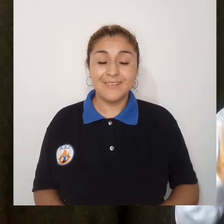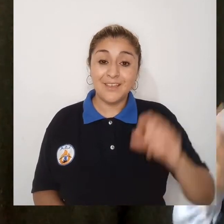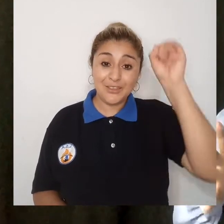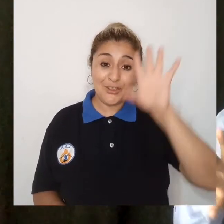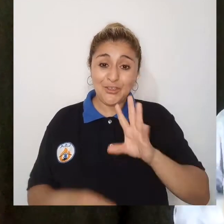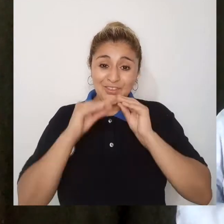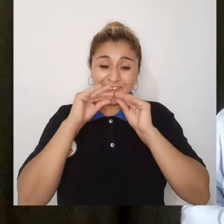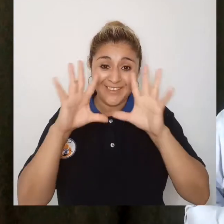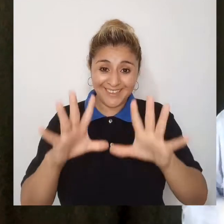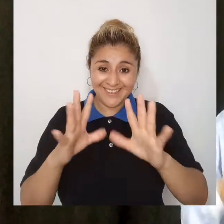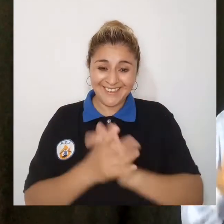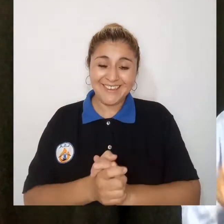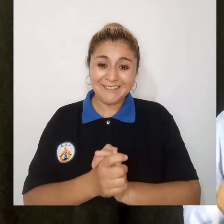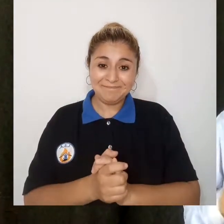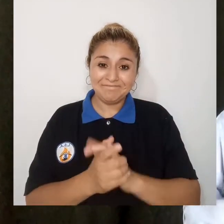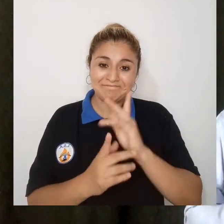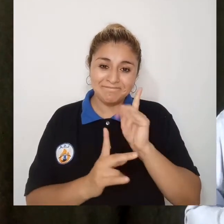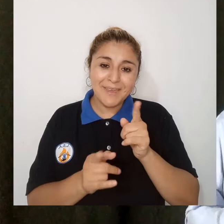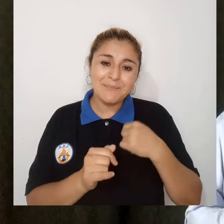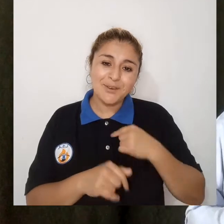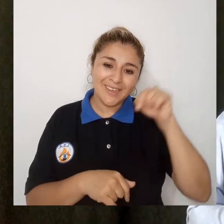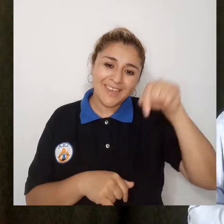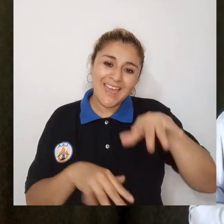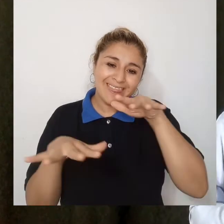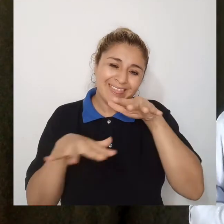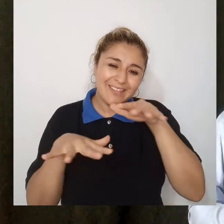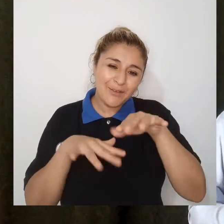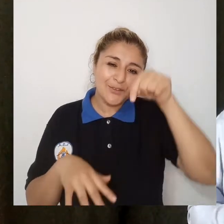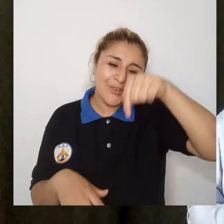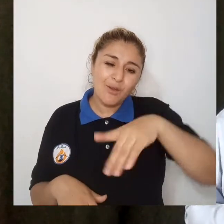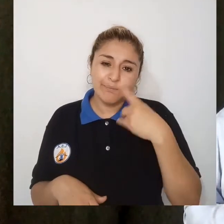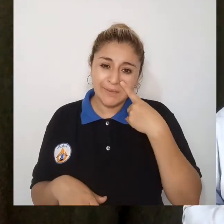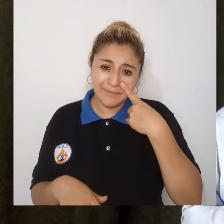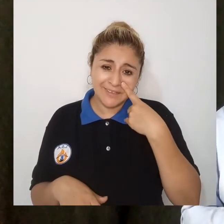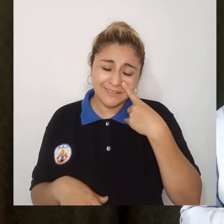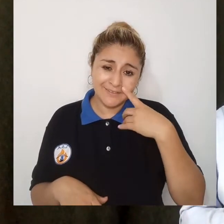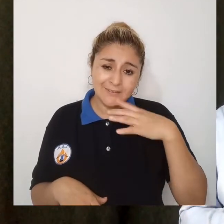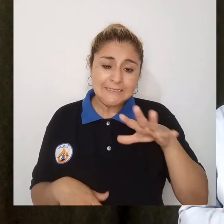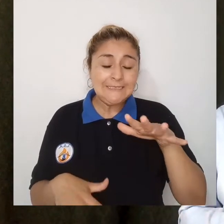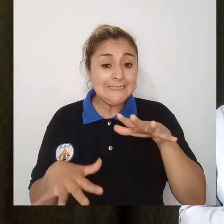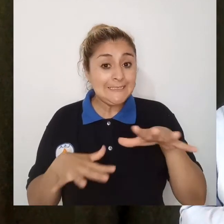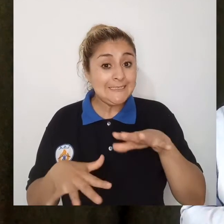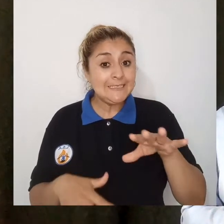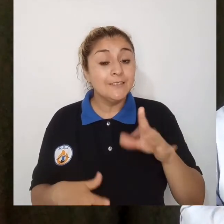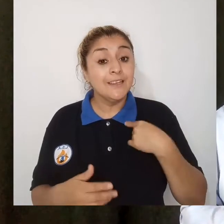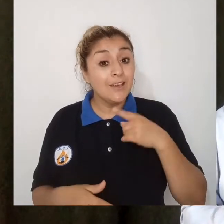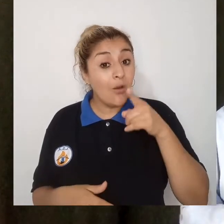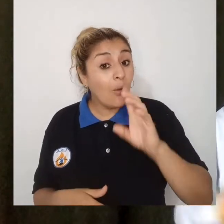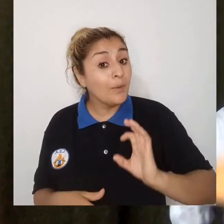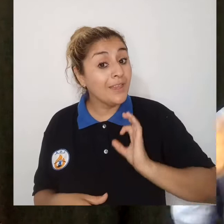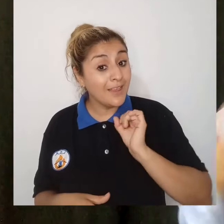dios te bendiga y que tu situación tu momento tu vida